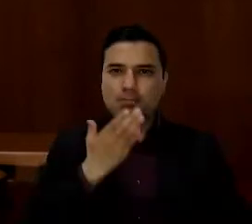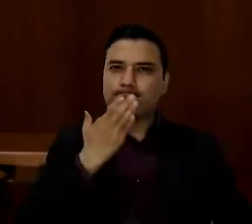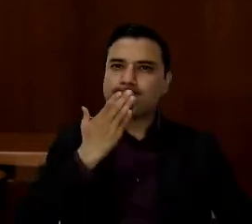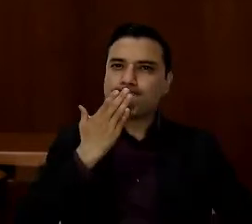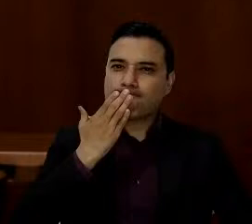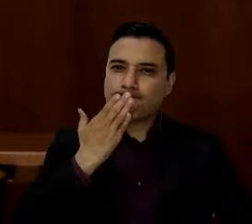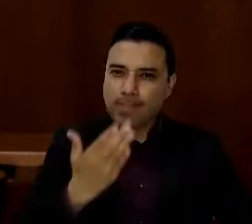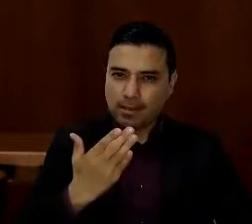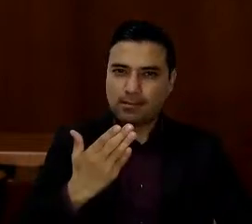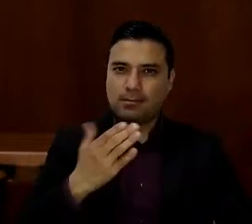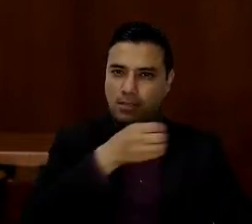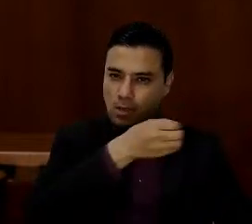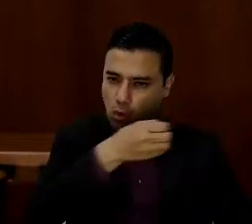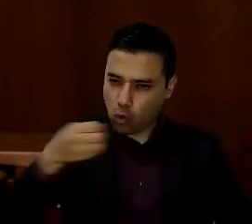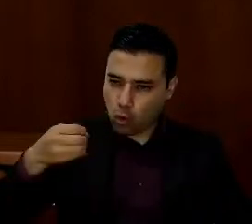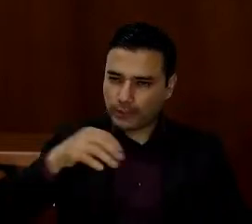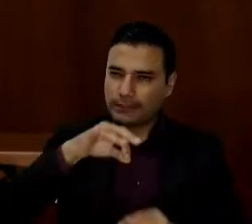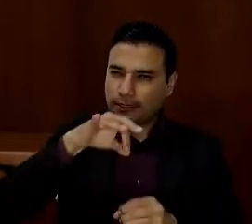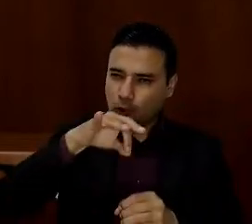necesarios